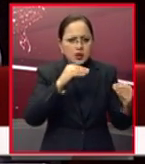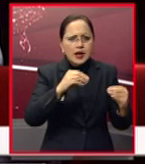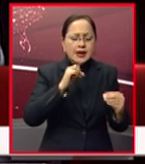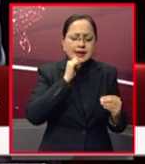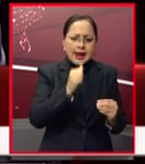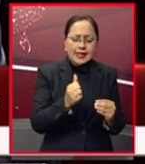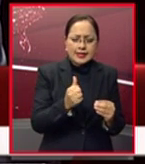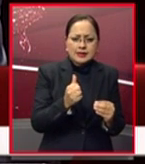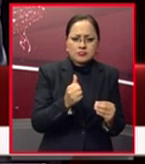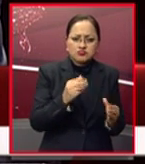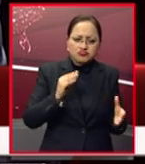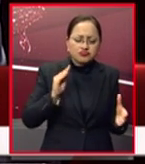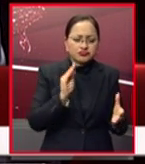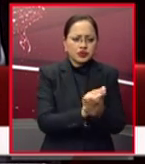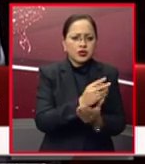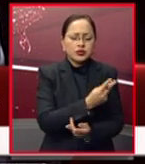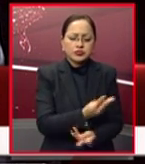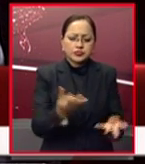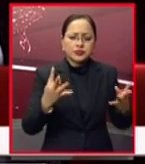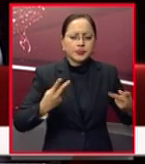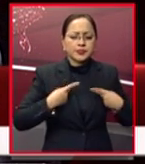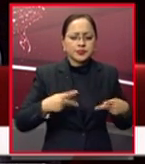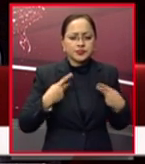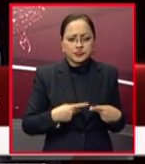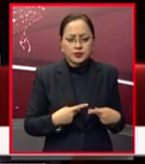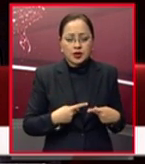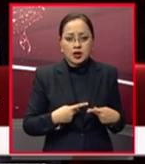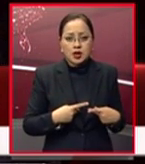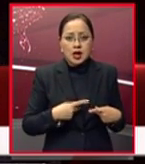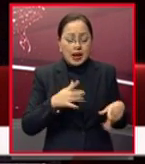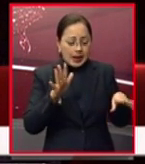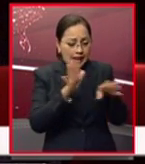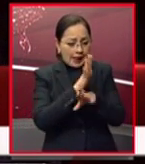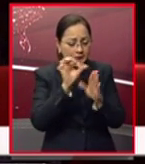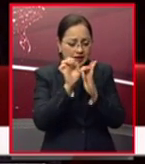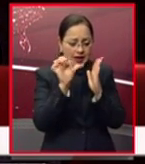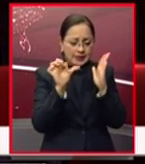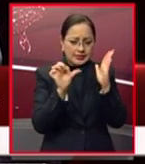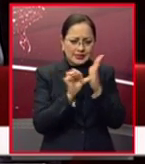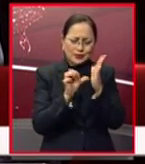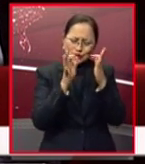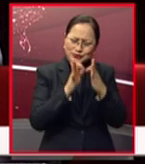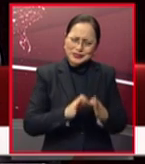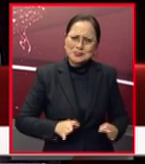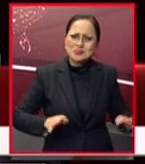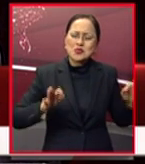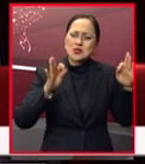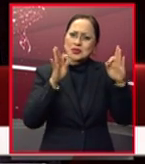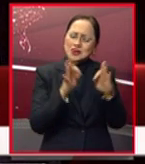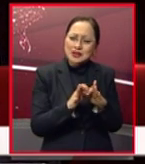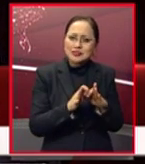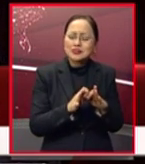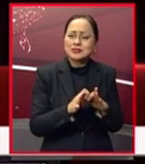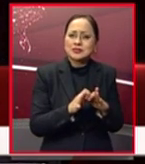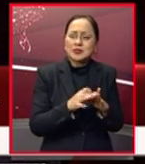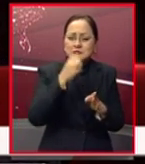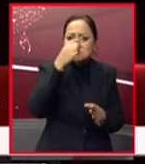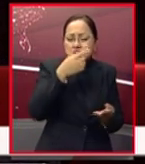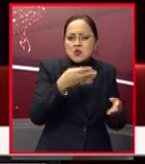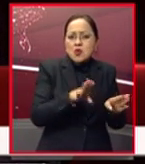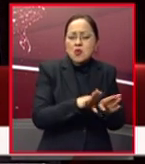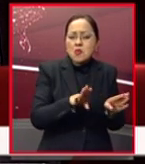los ciudadanos. Se han modificado artículos trascendentales como lo son